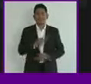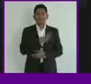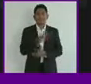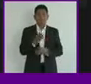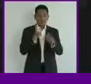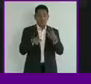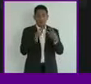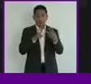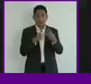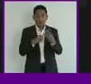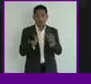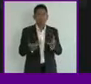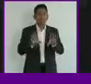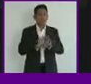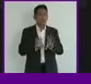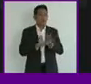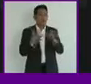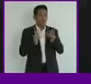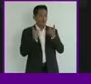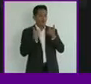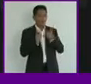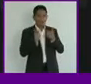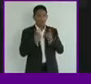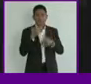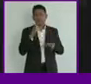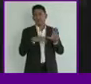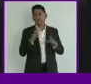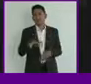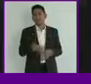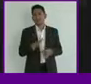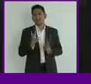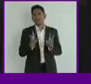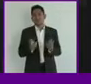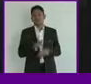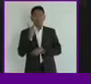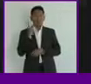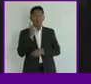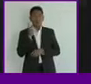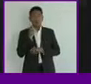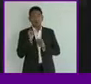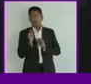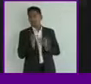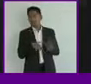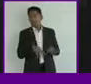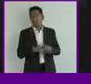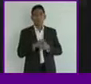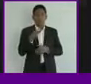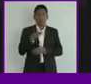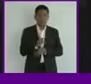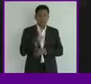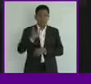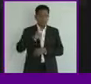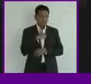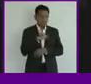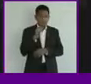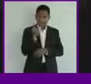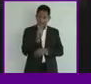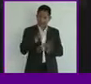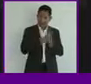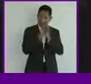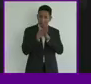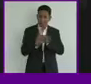la actitud pasiva e indiferencia social que tenemos a que se dé precisamente esta conexión entre ciudadanía activa y construcción de una